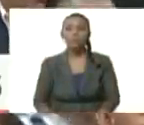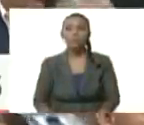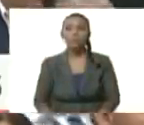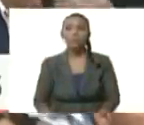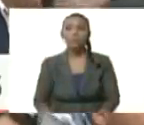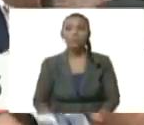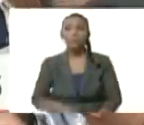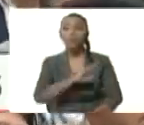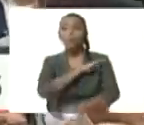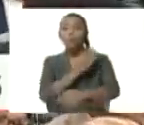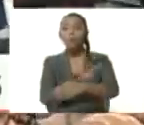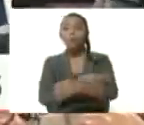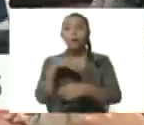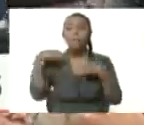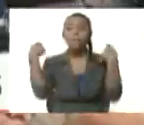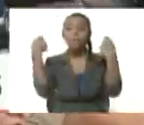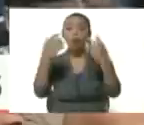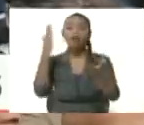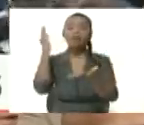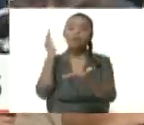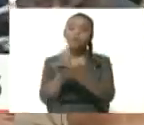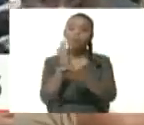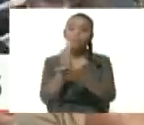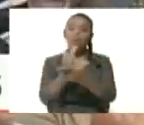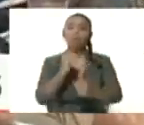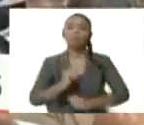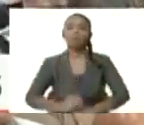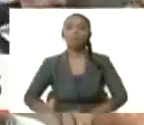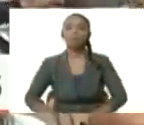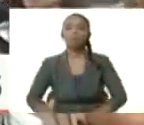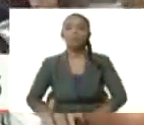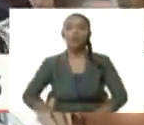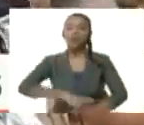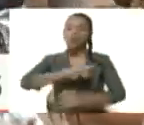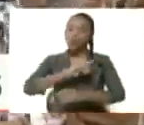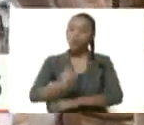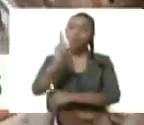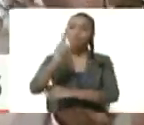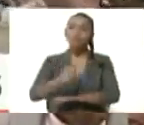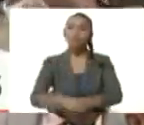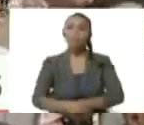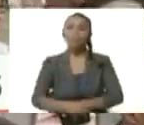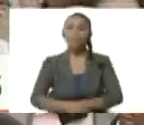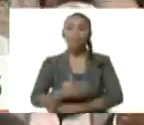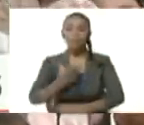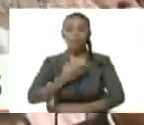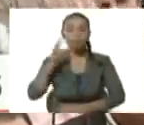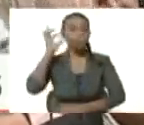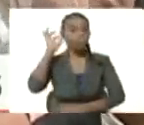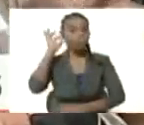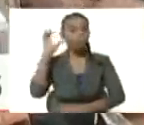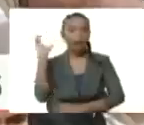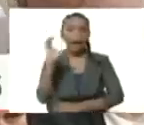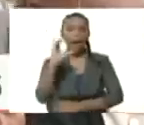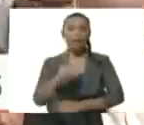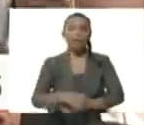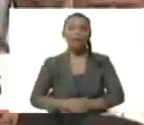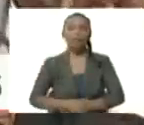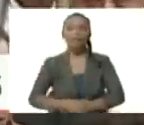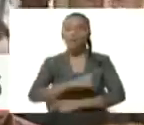Con el poder popular siempre. Cúmplase, alcaldesa de Caracas,